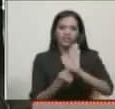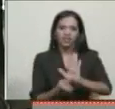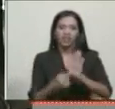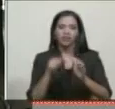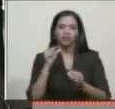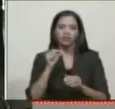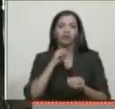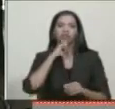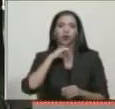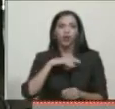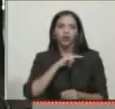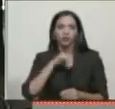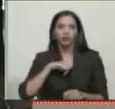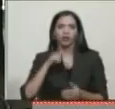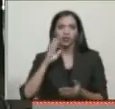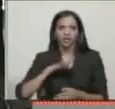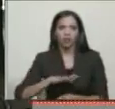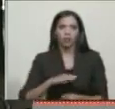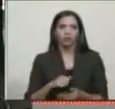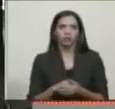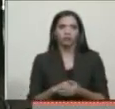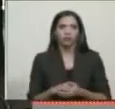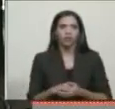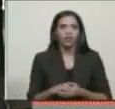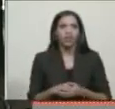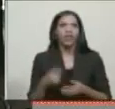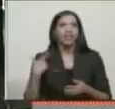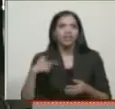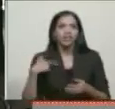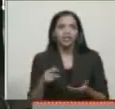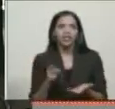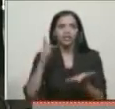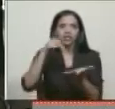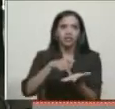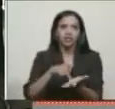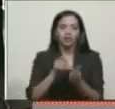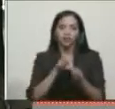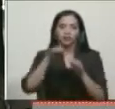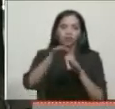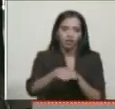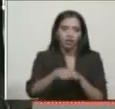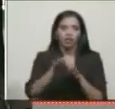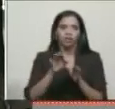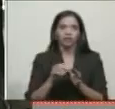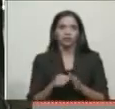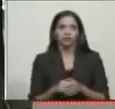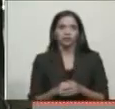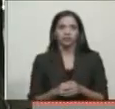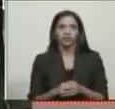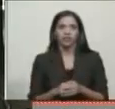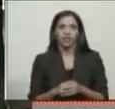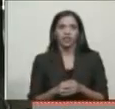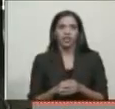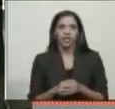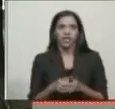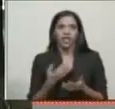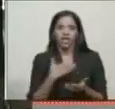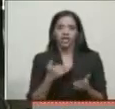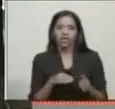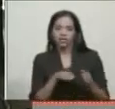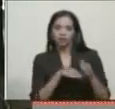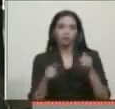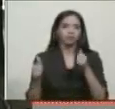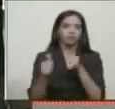un momento, obviamente, de que el que tiene que dar un salto adelante lo tiene que dar. El que quiera poner el pecho por la patria lo